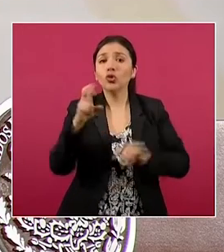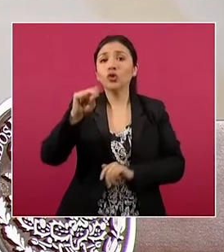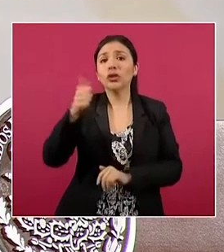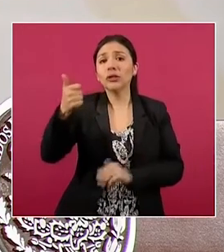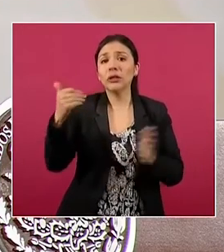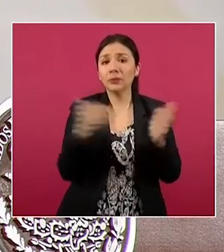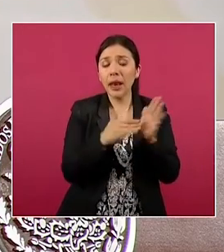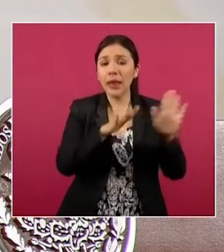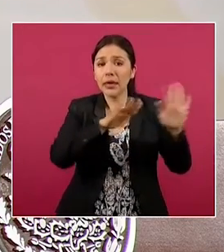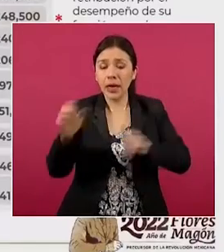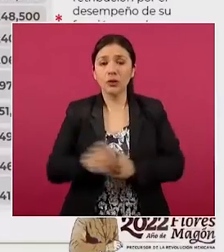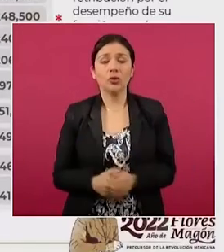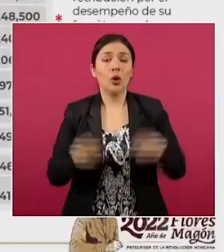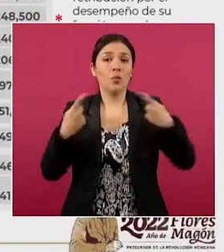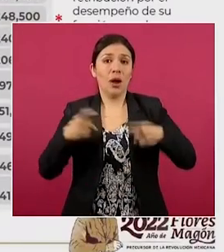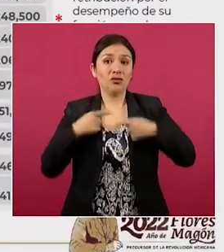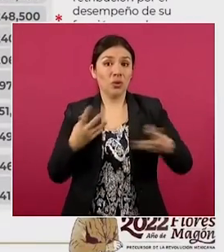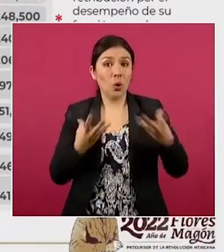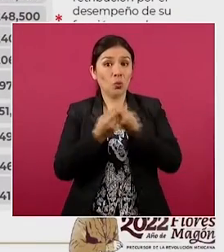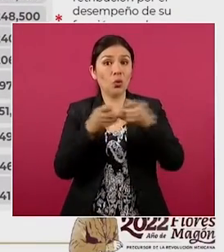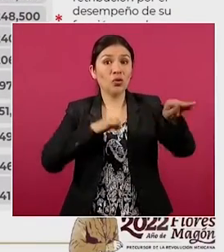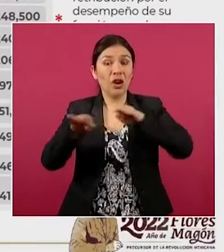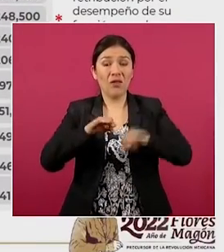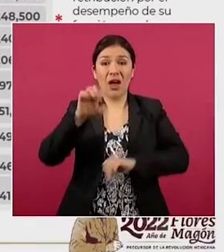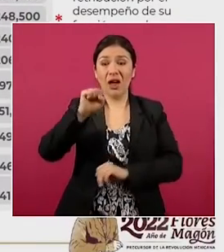286,500. Un ministro de la Suprema Corte,